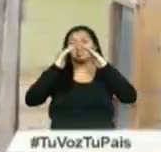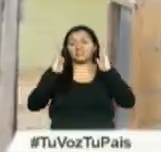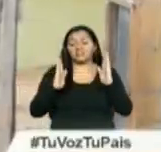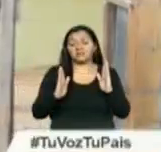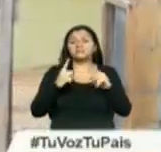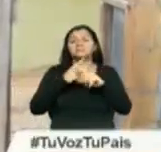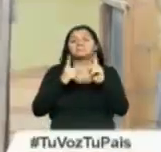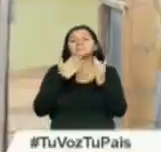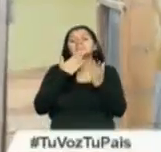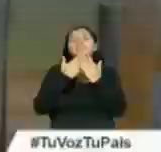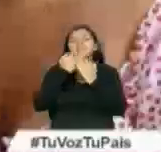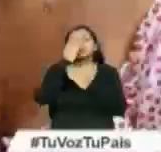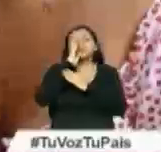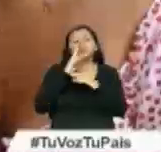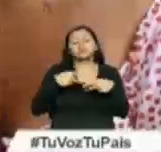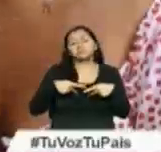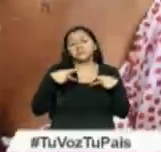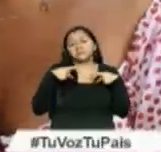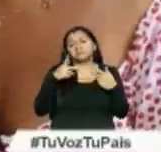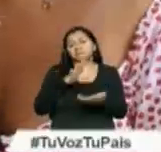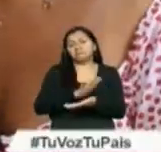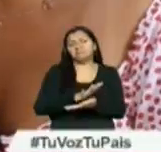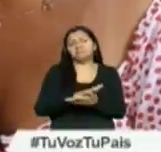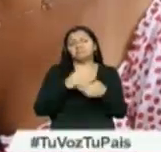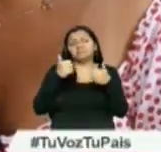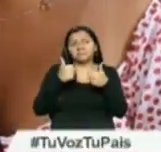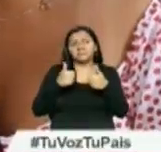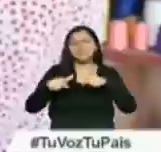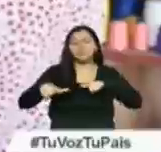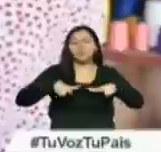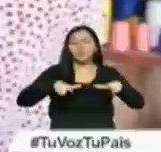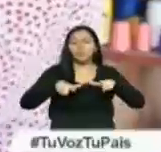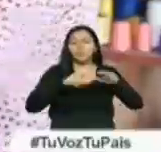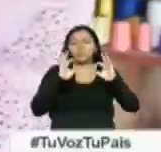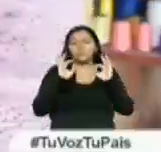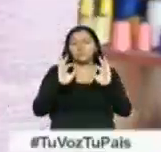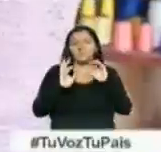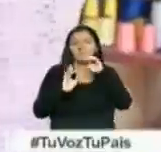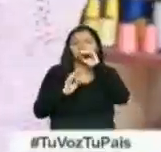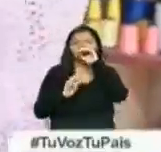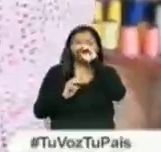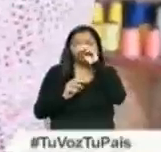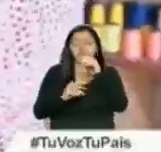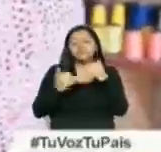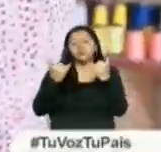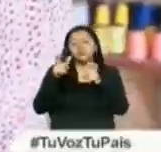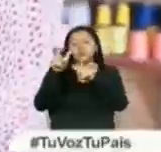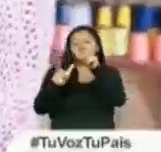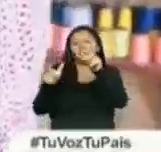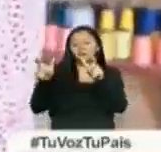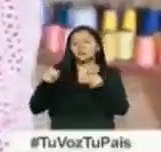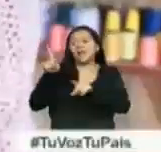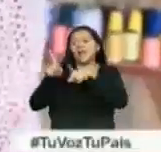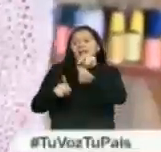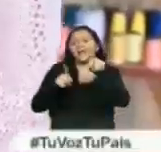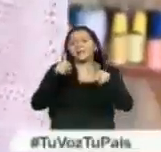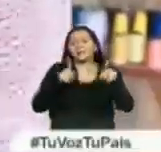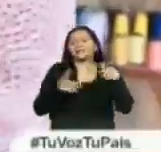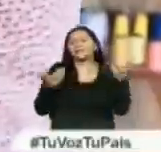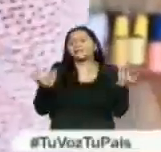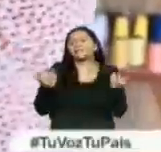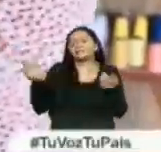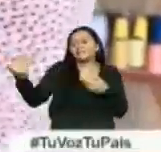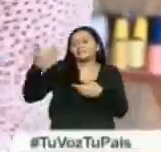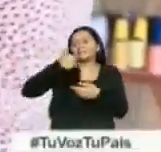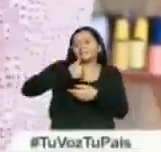a Dios, estoy viviendo, tengo mi local. Y hay personas que a veces, por cualquier cosita,